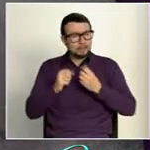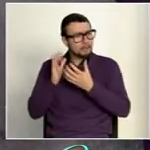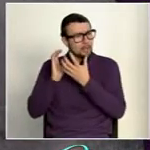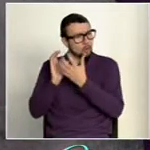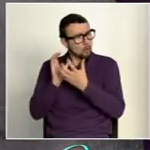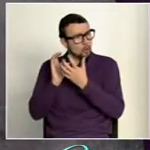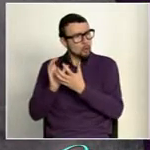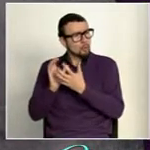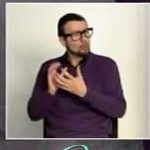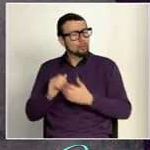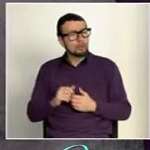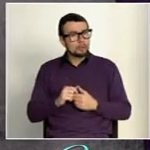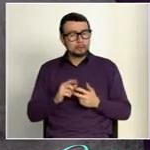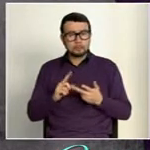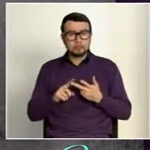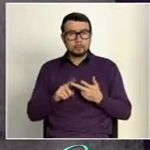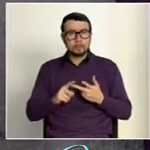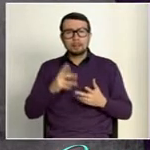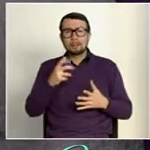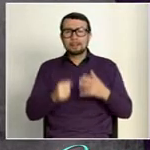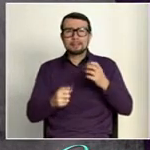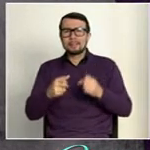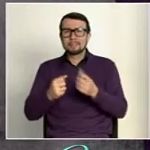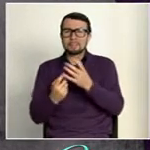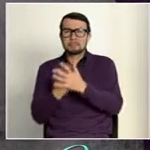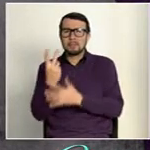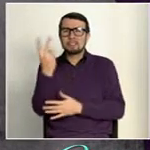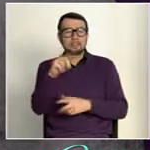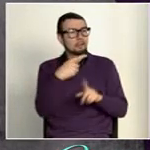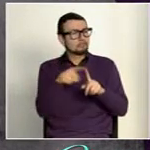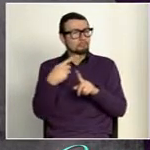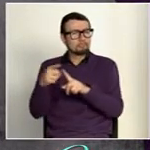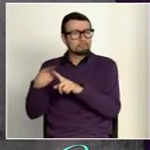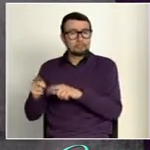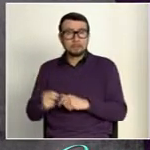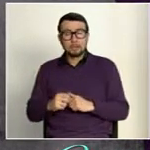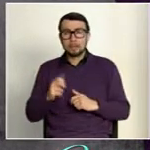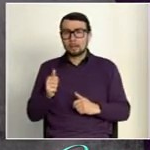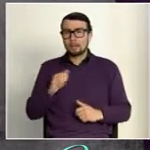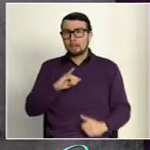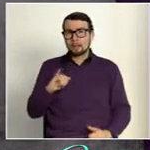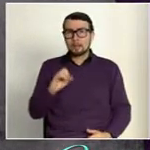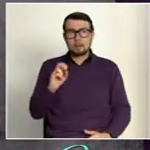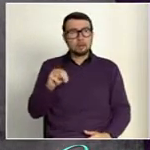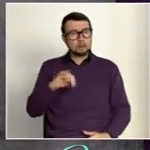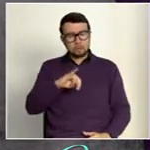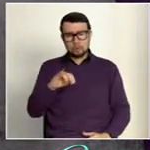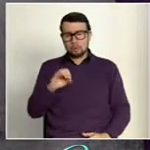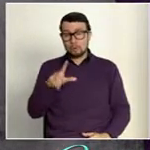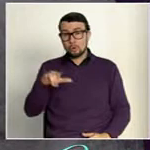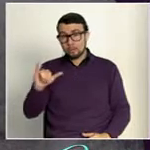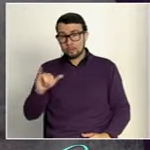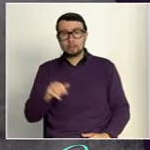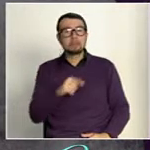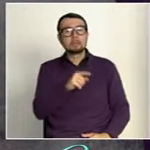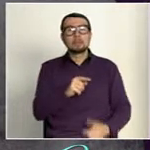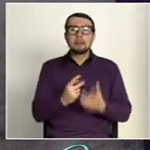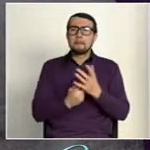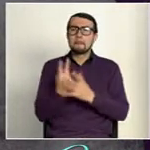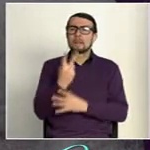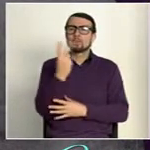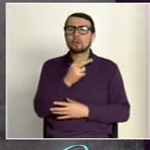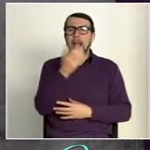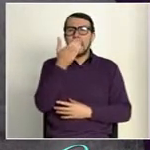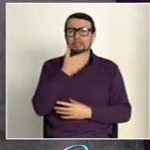las leches vegetales en general, la ajonjolí, consumir las verduras verdes